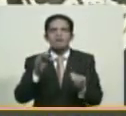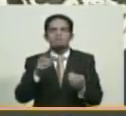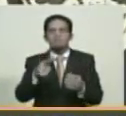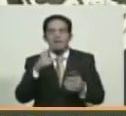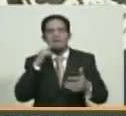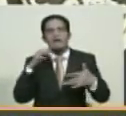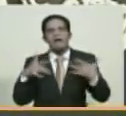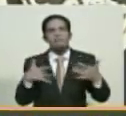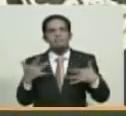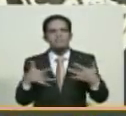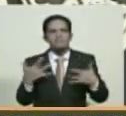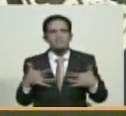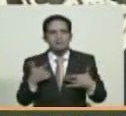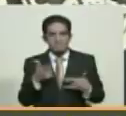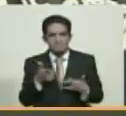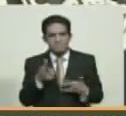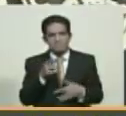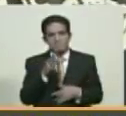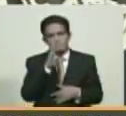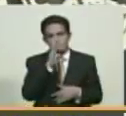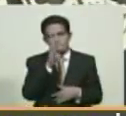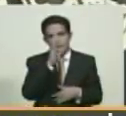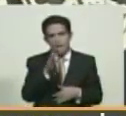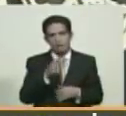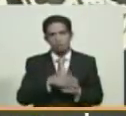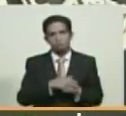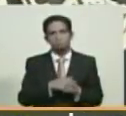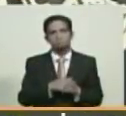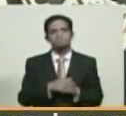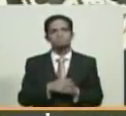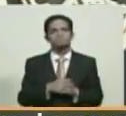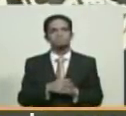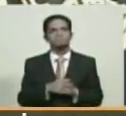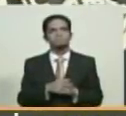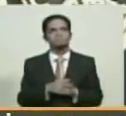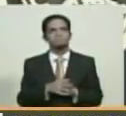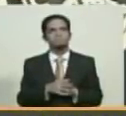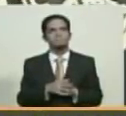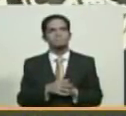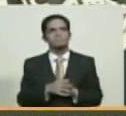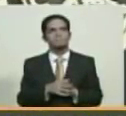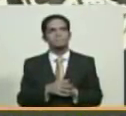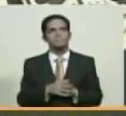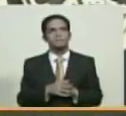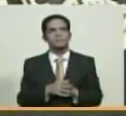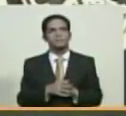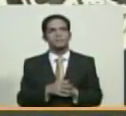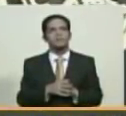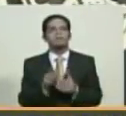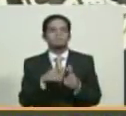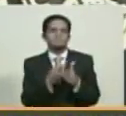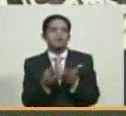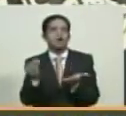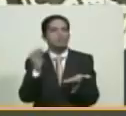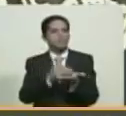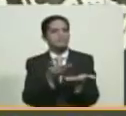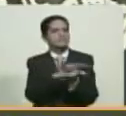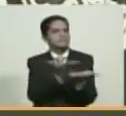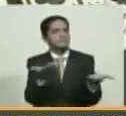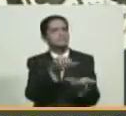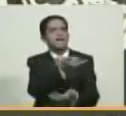actividad de la banca, que es la intermediación financiera. Entonces, nuevamente, al pueblo